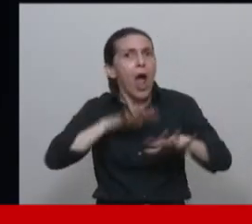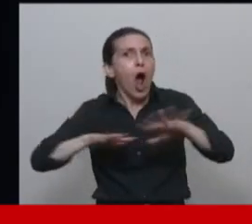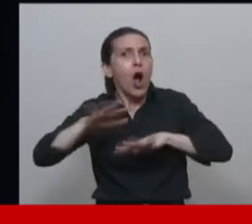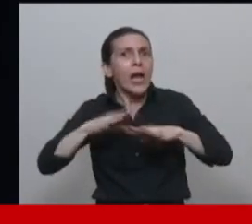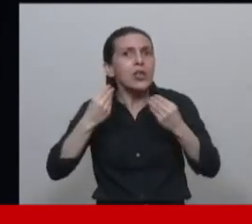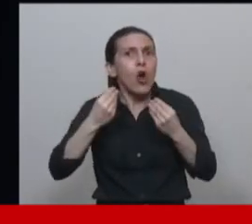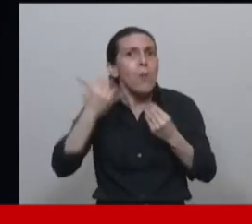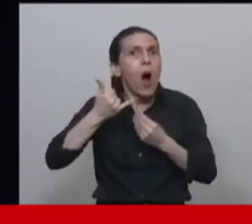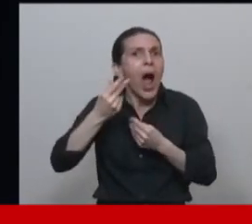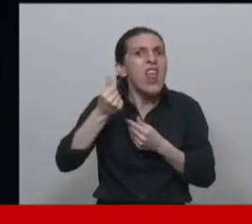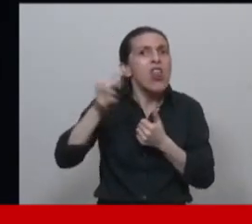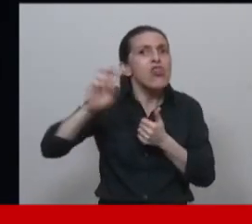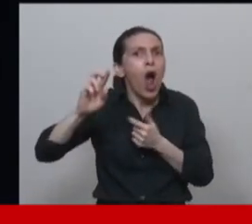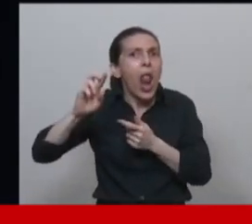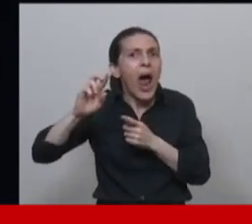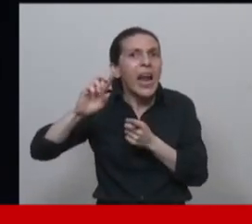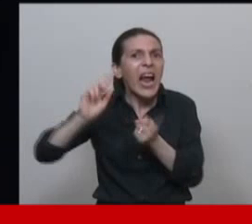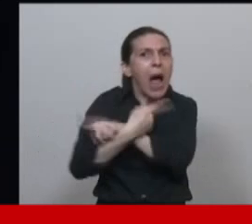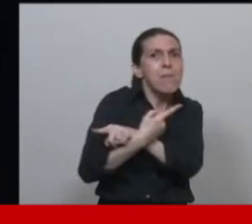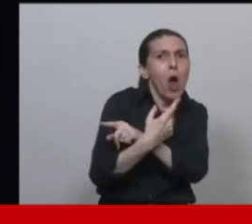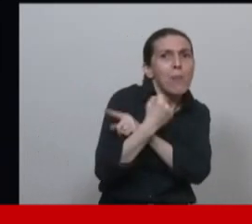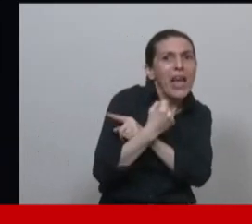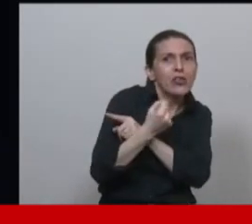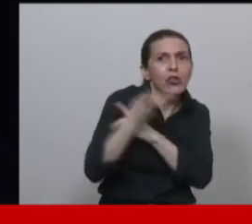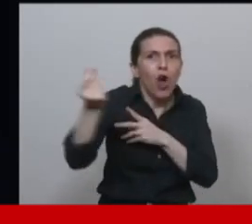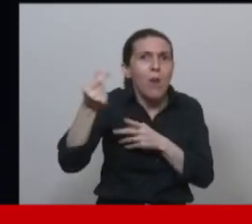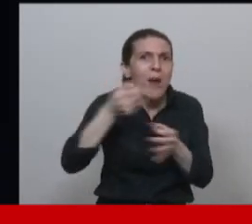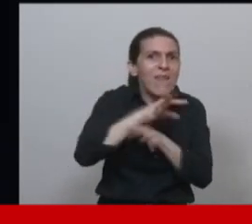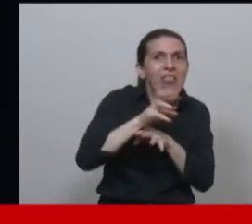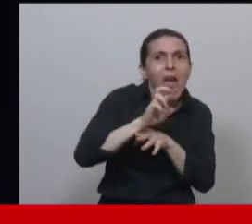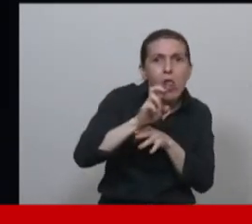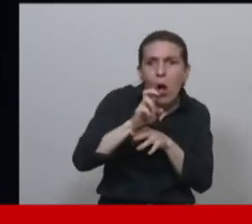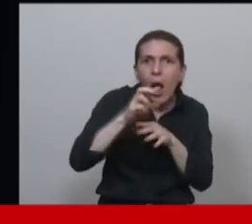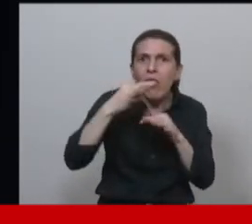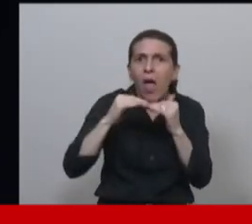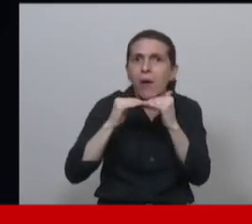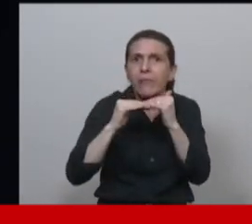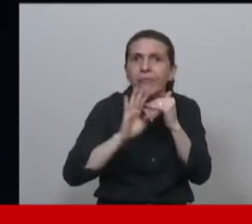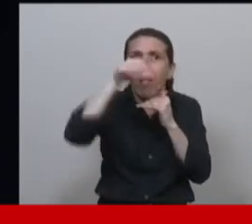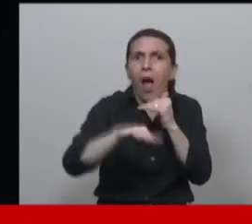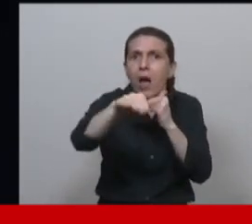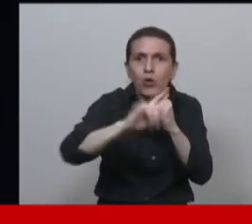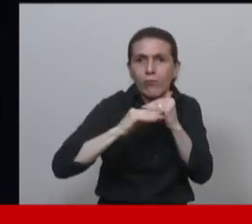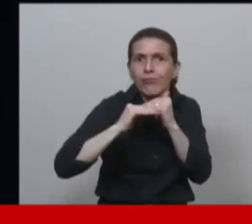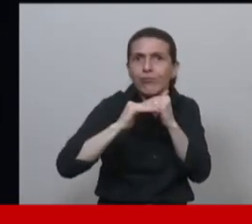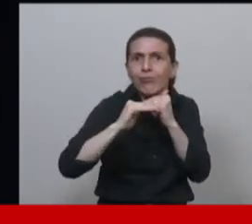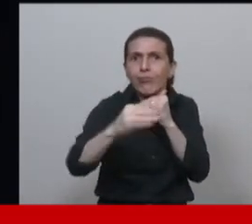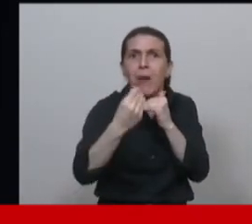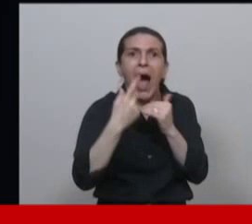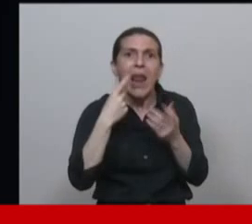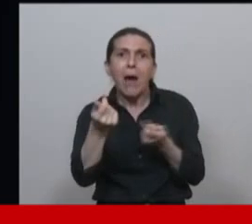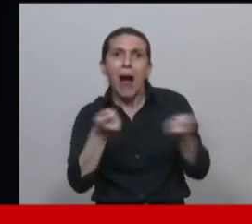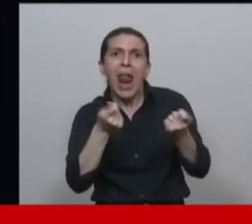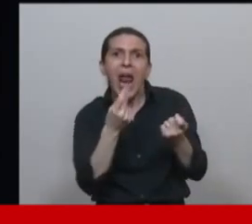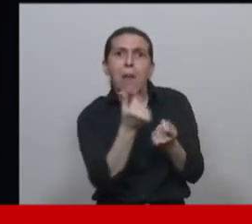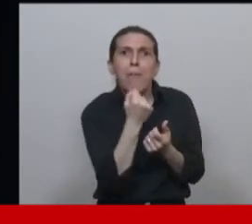estabilidad cambiaria, estabilidad de nuestra propia moneda, que nos permita desarrollar instrumentos de financiamiento en nuestra propia moneda y